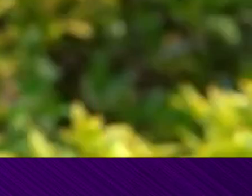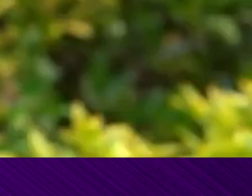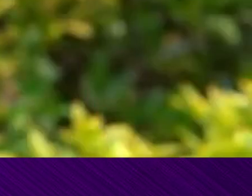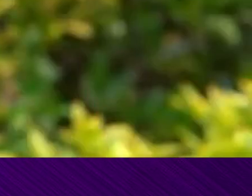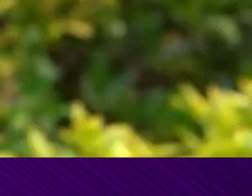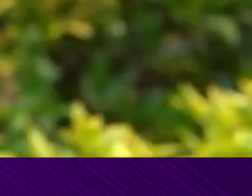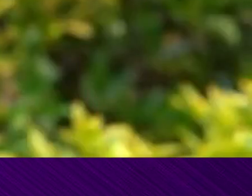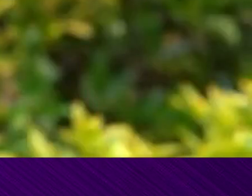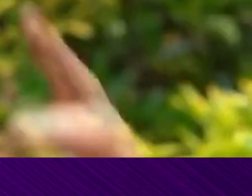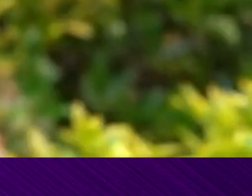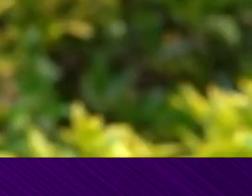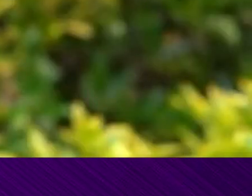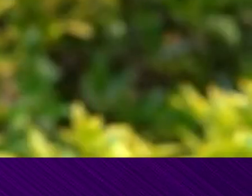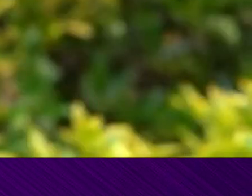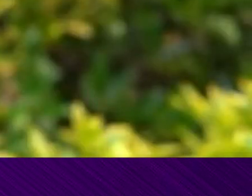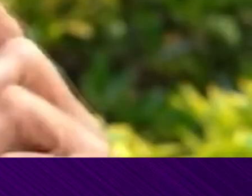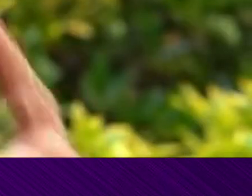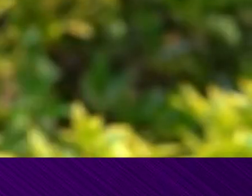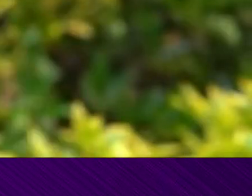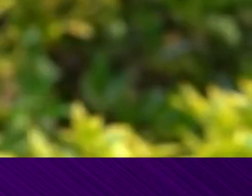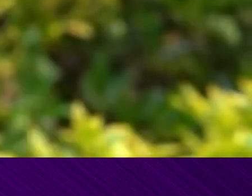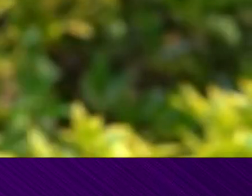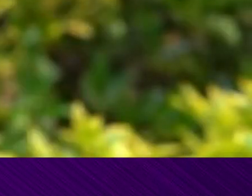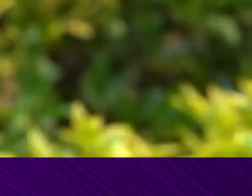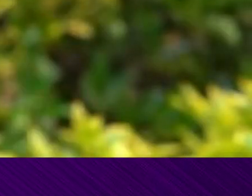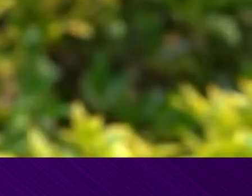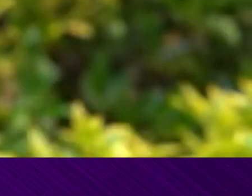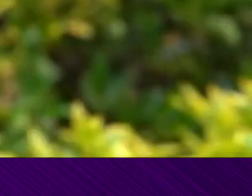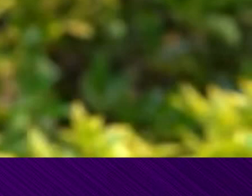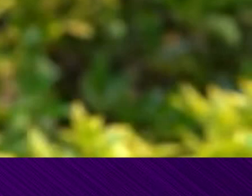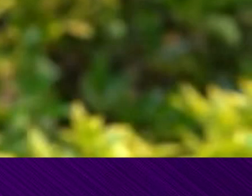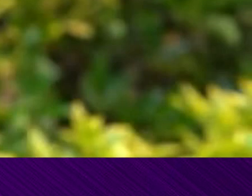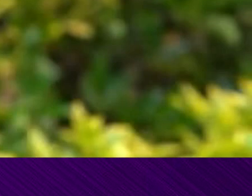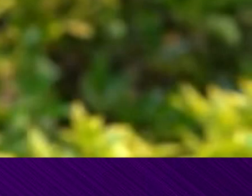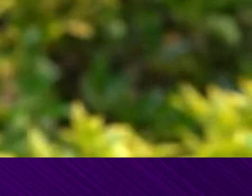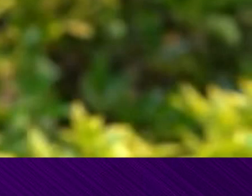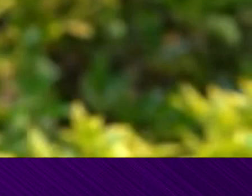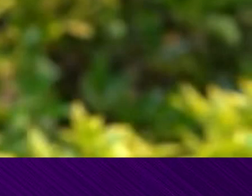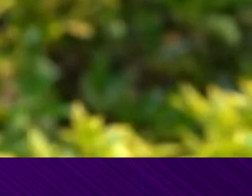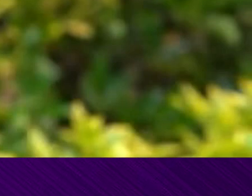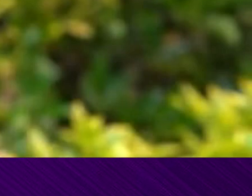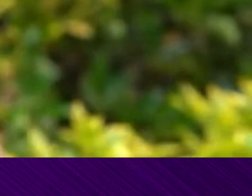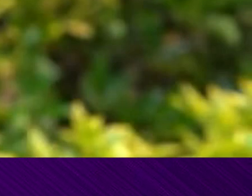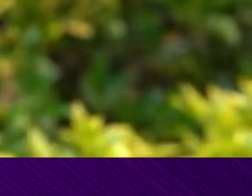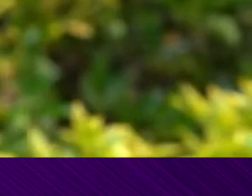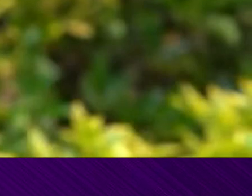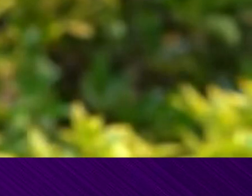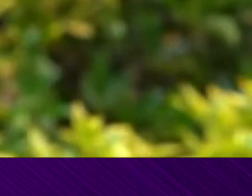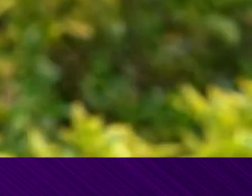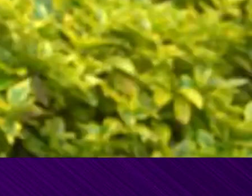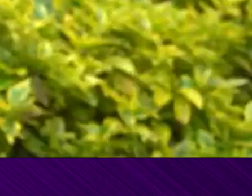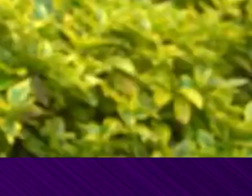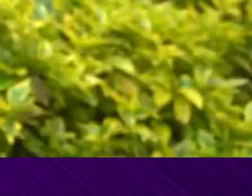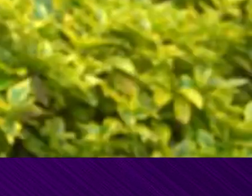en el Portal de las Américas. Denunciamos cómo el portal fue utilizado para torturar jóvenes por parte de la policía y el abuso